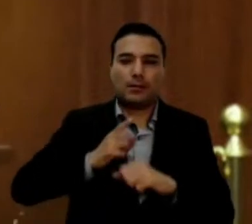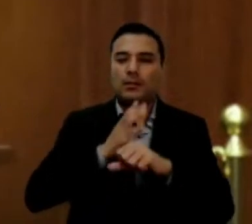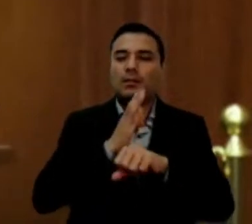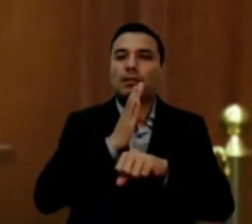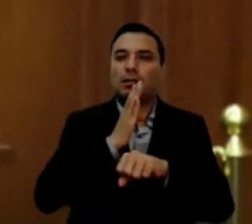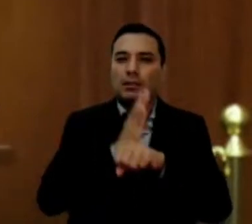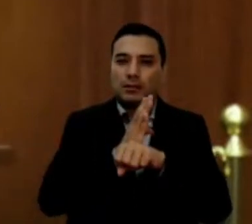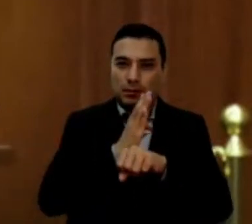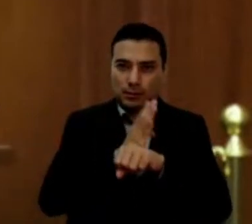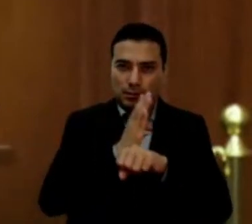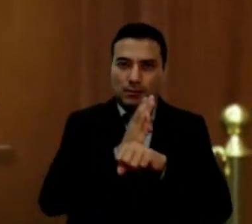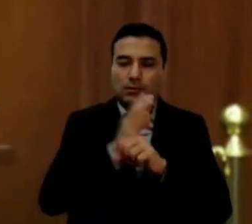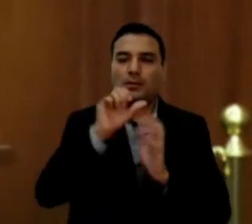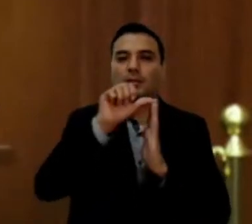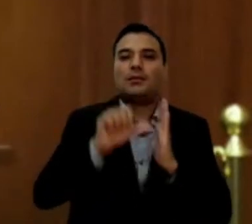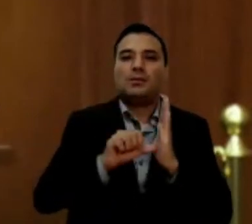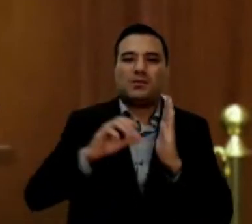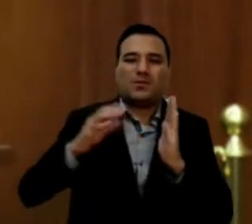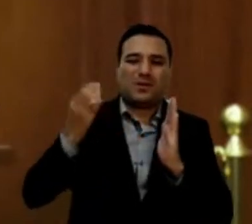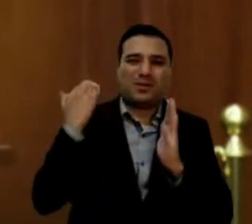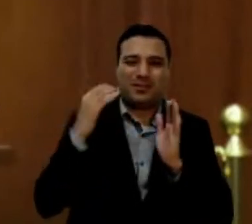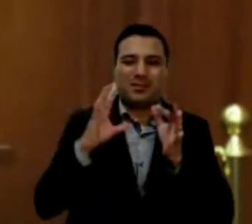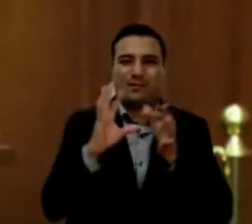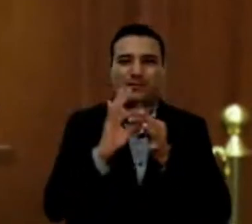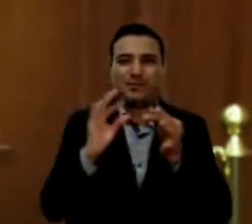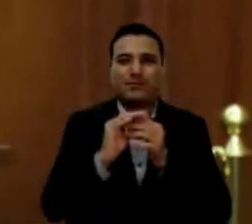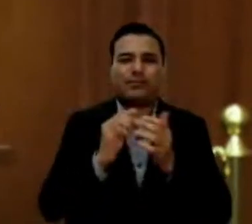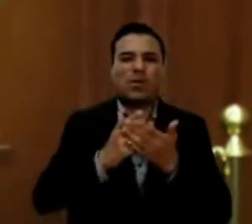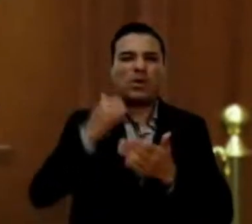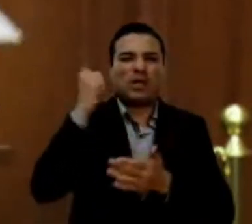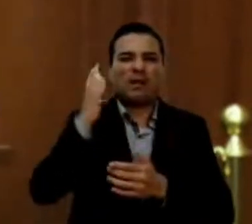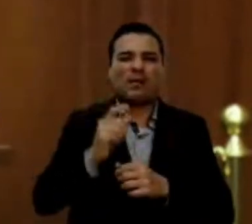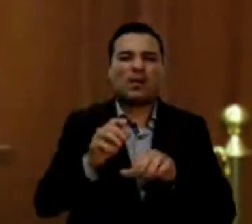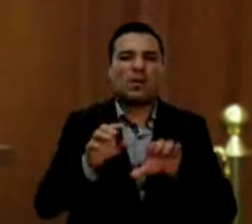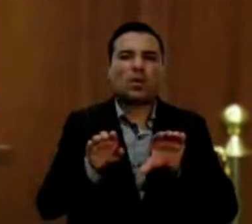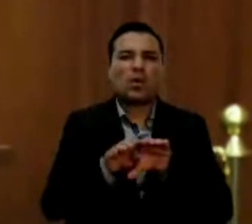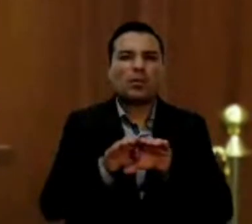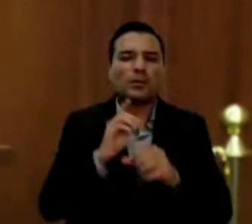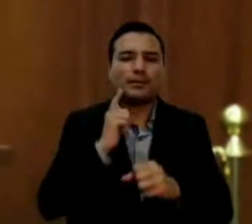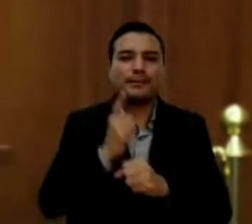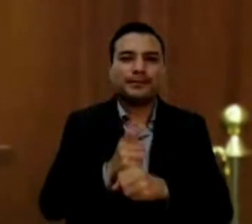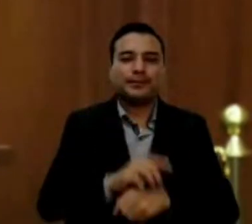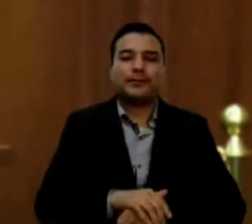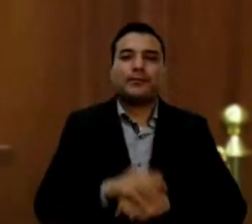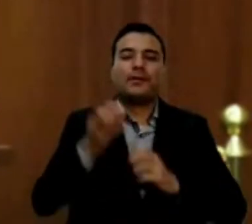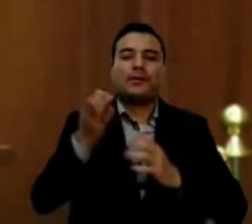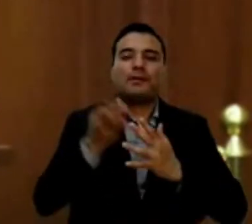penadas señaladas en el artículo anterior, con las siguientes. Fracción